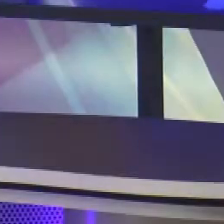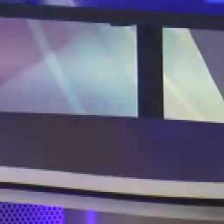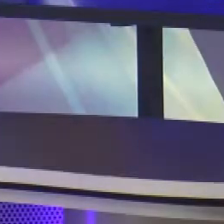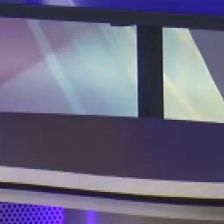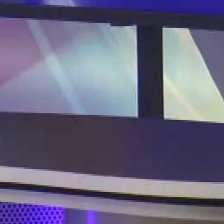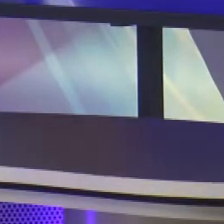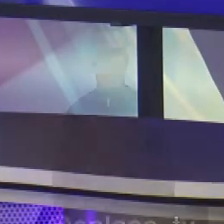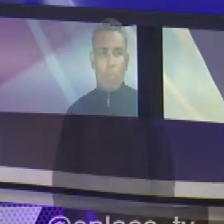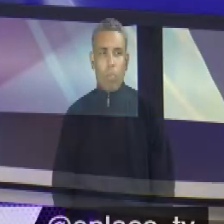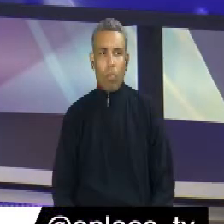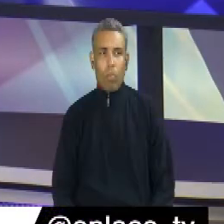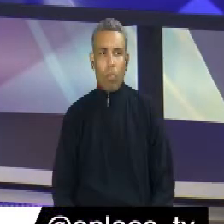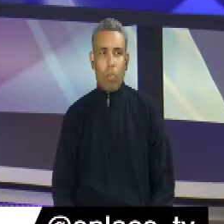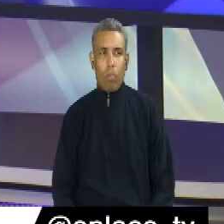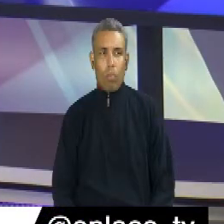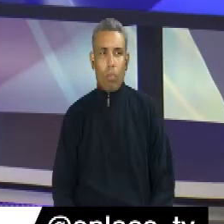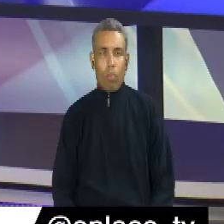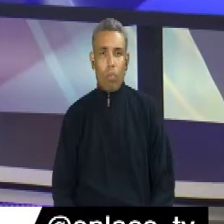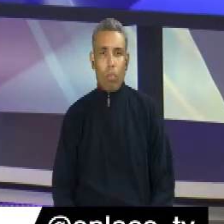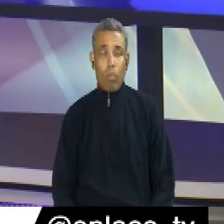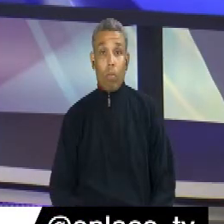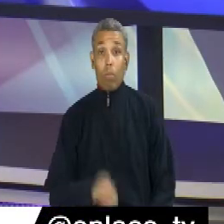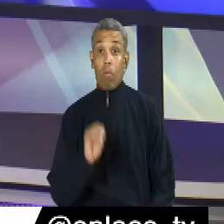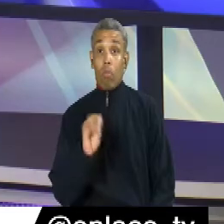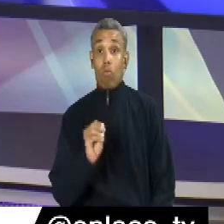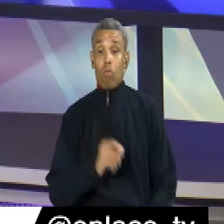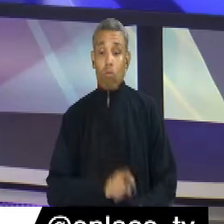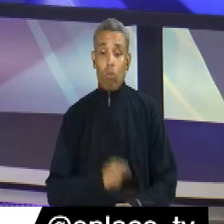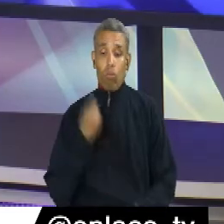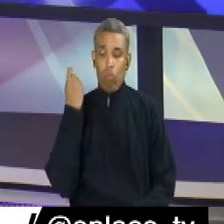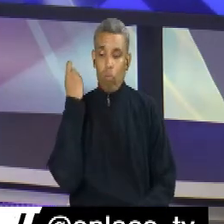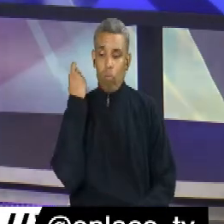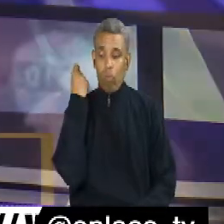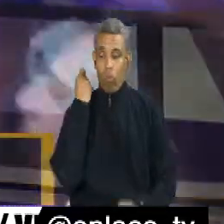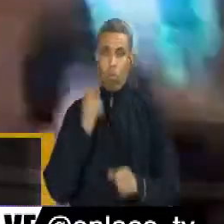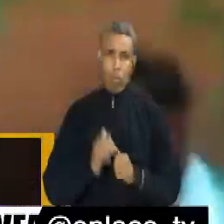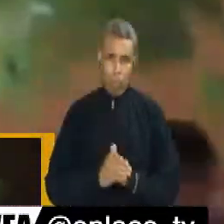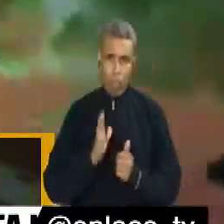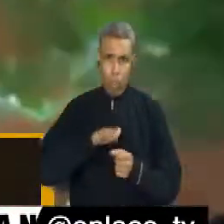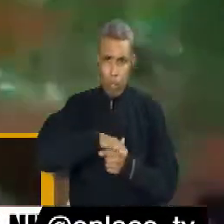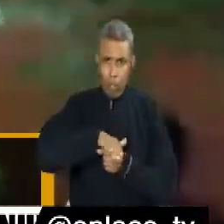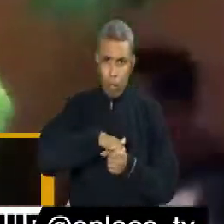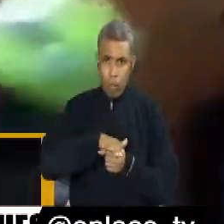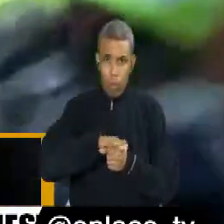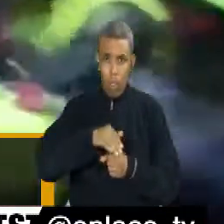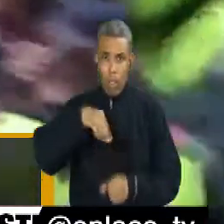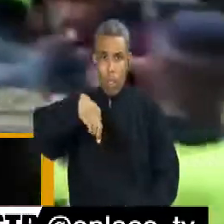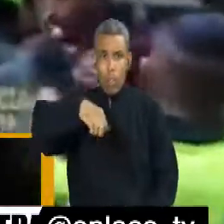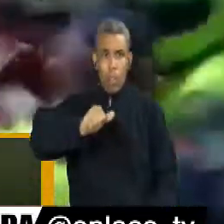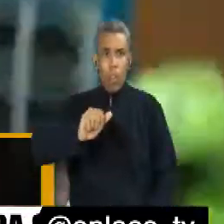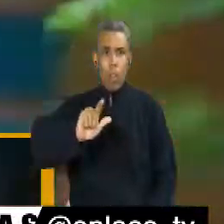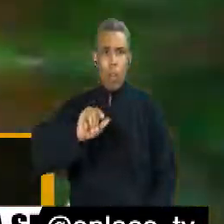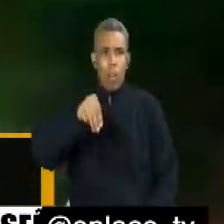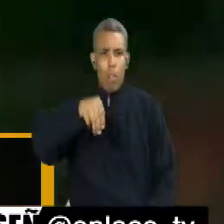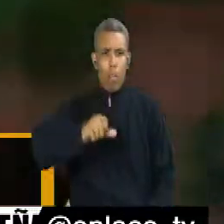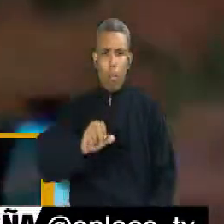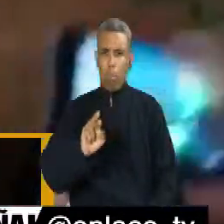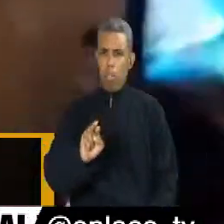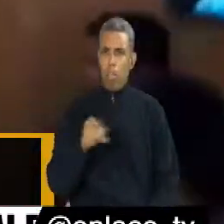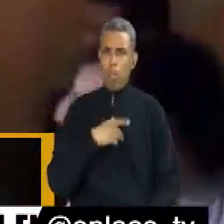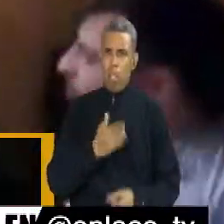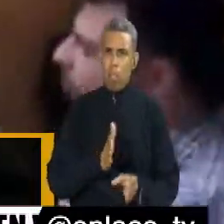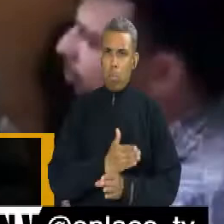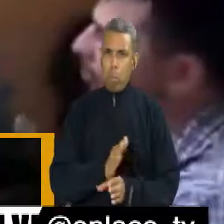Mucha atención, que hace pocos minutos se registró una gresca en el barrio El Palmar, comuna 4 de Barranca